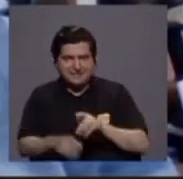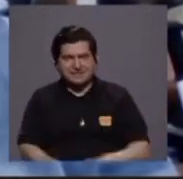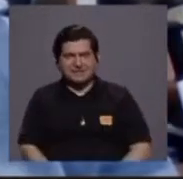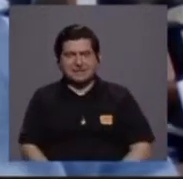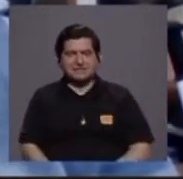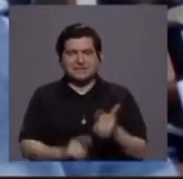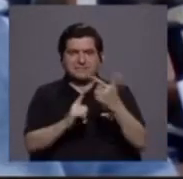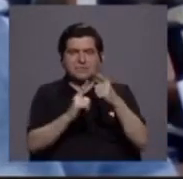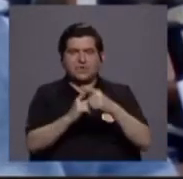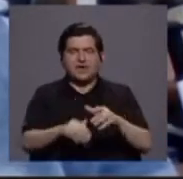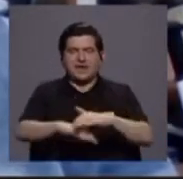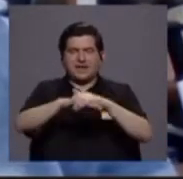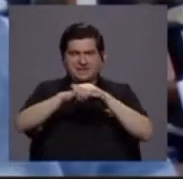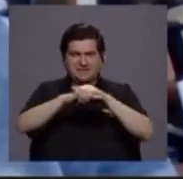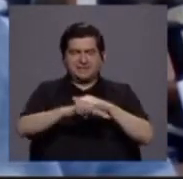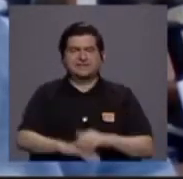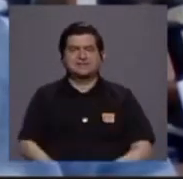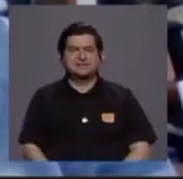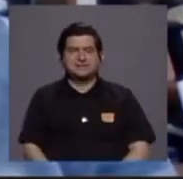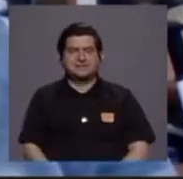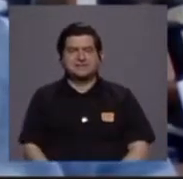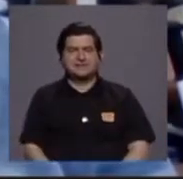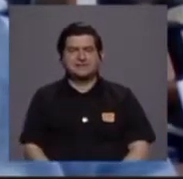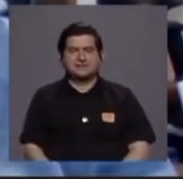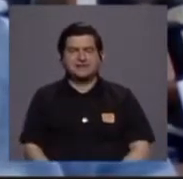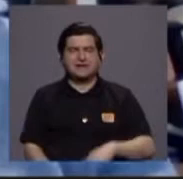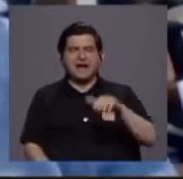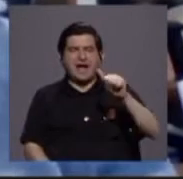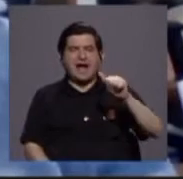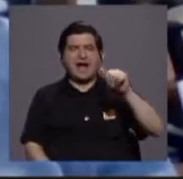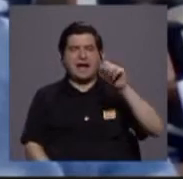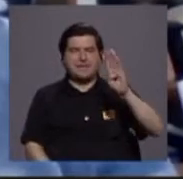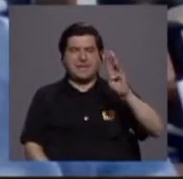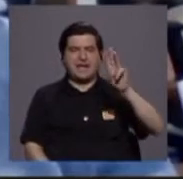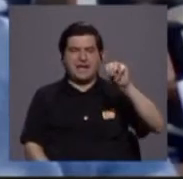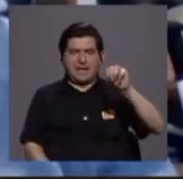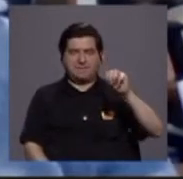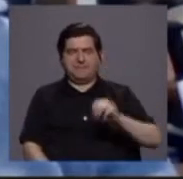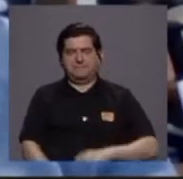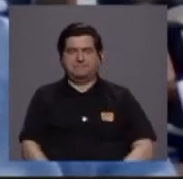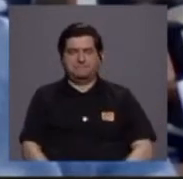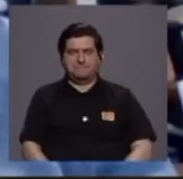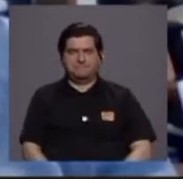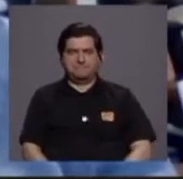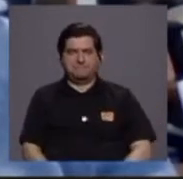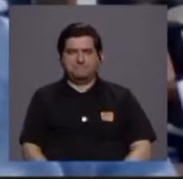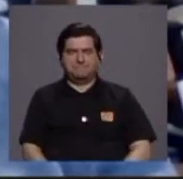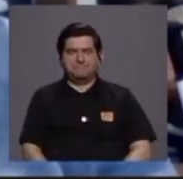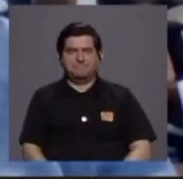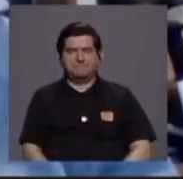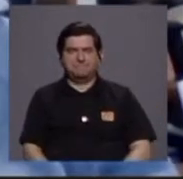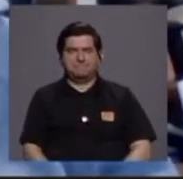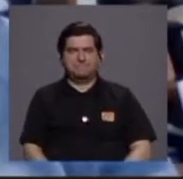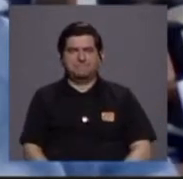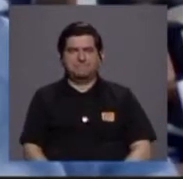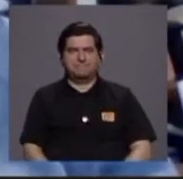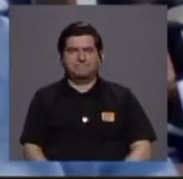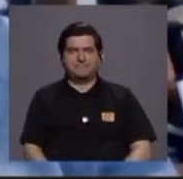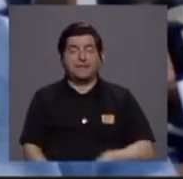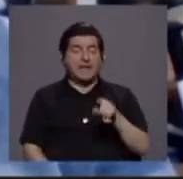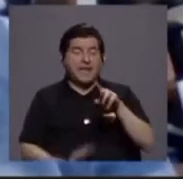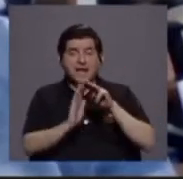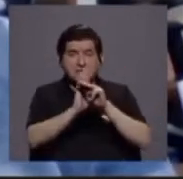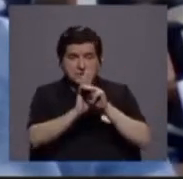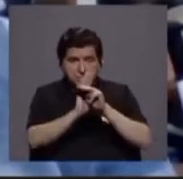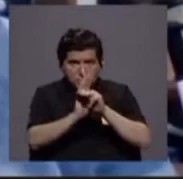en inglés se les conoce coloquialmente como los ABM. Del término en inglés Agent-Based Models. Bueno, estos